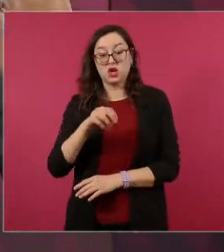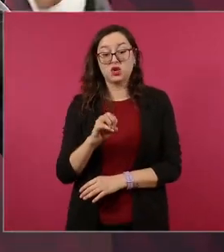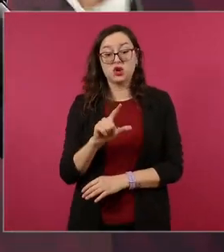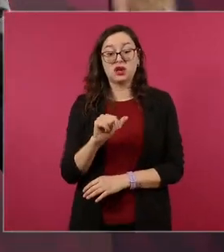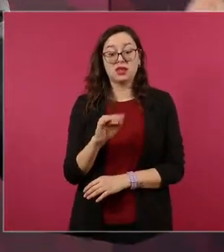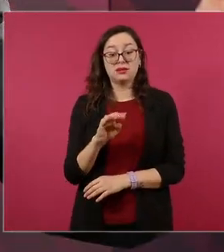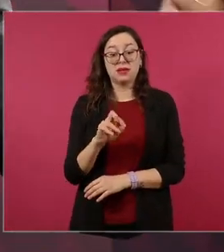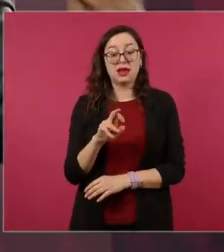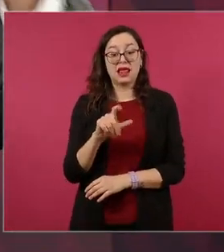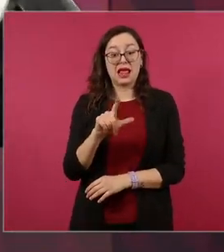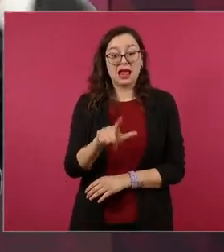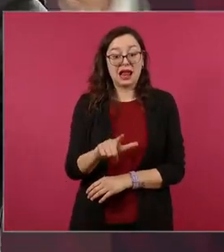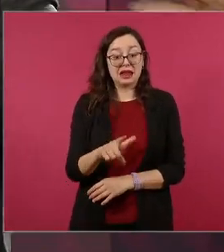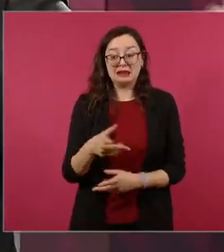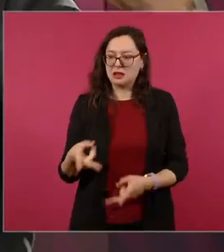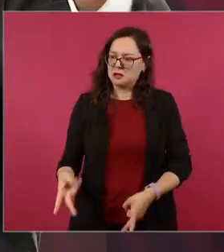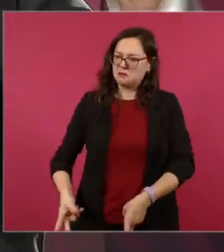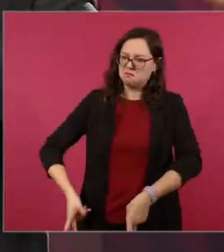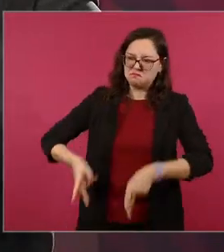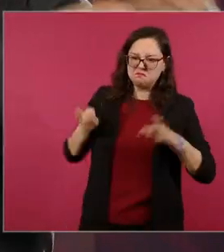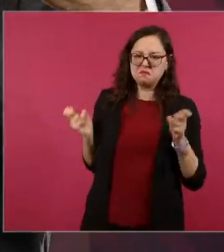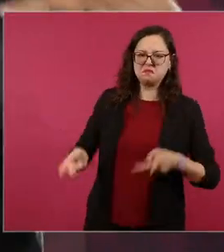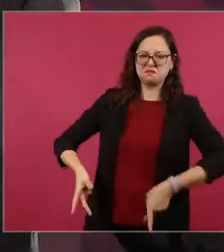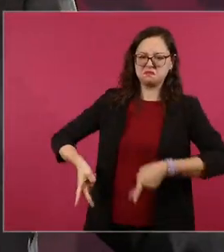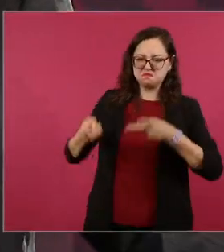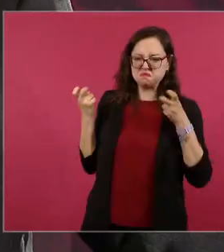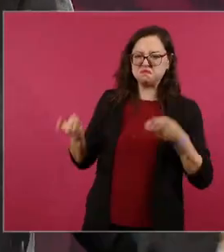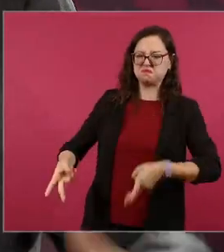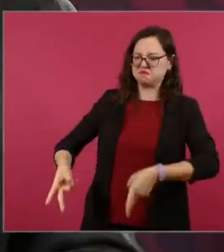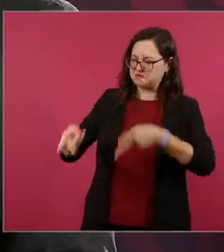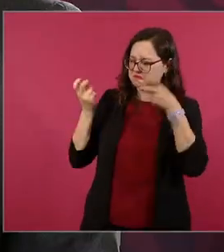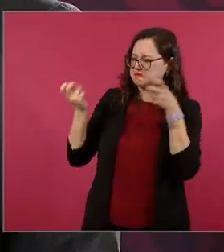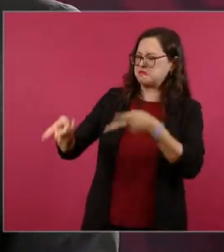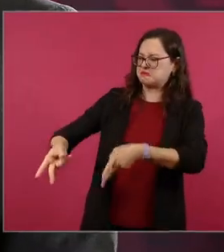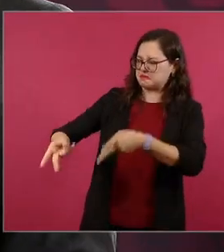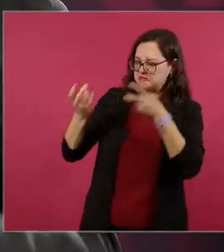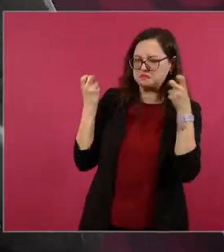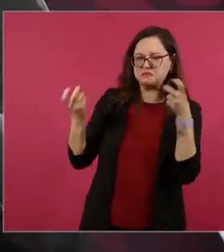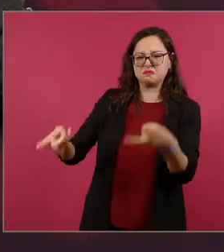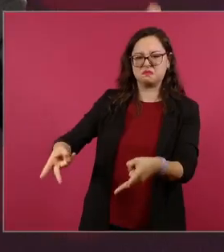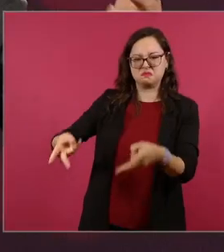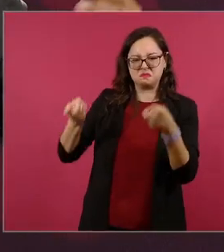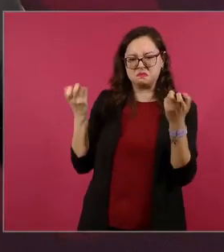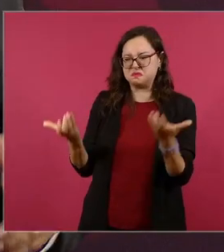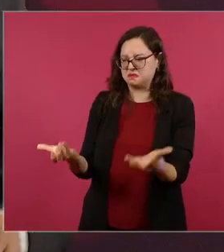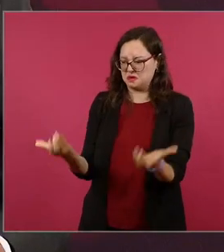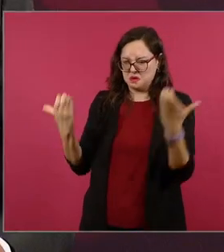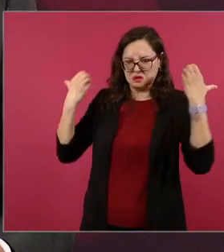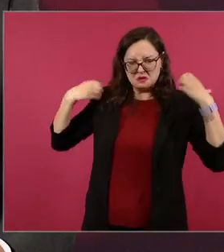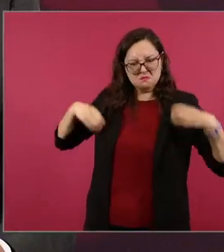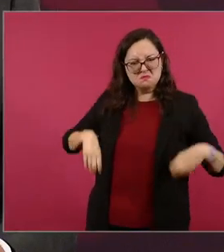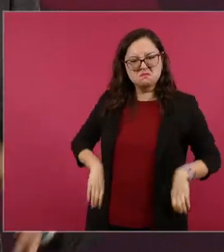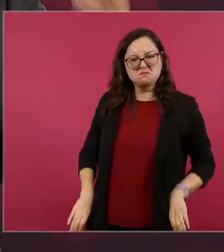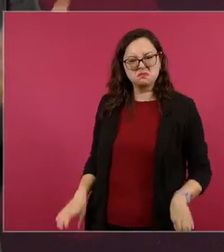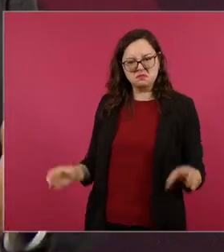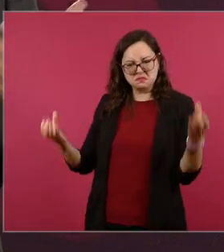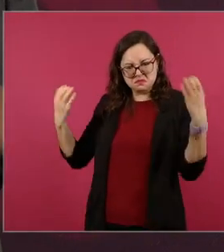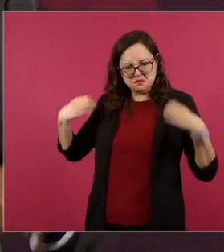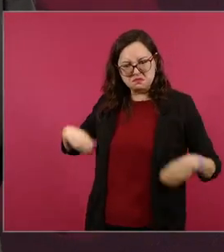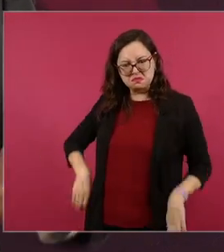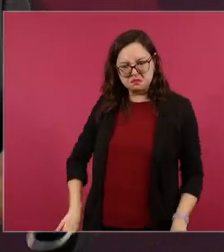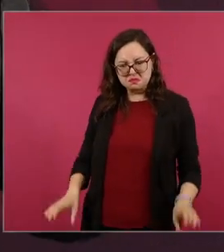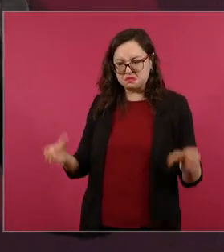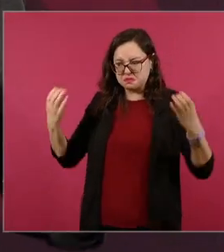se dedicaron a saquear como nunca en la historia de México, unos cuantos? Y también,